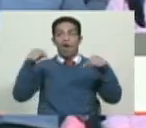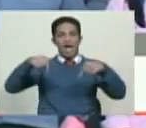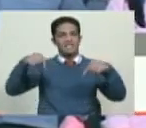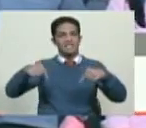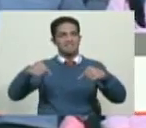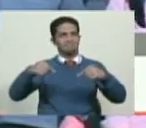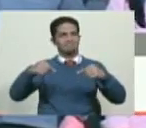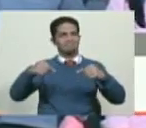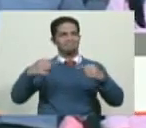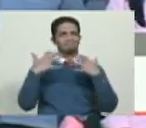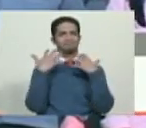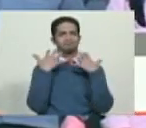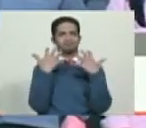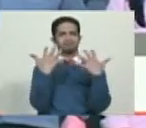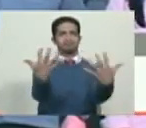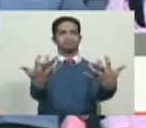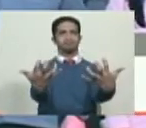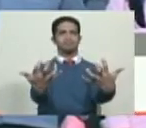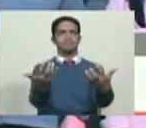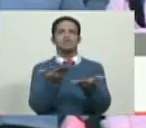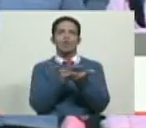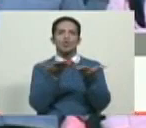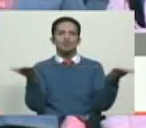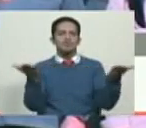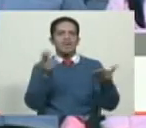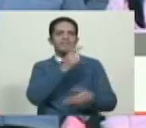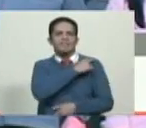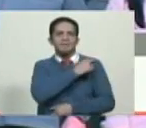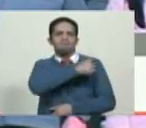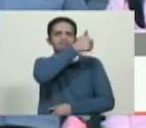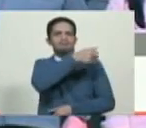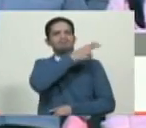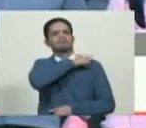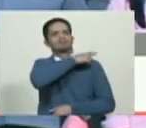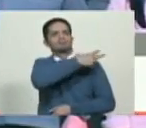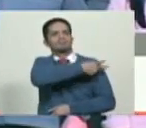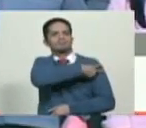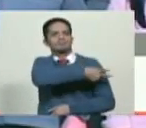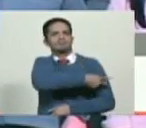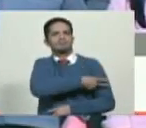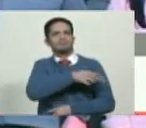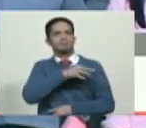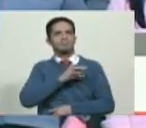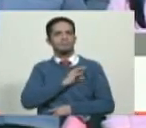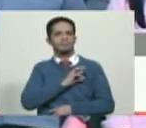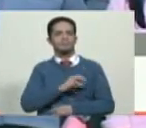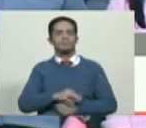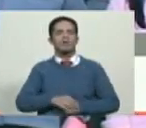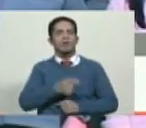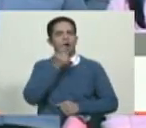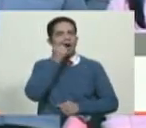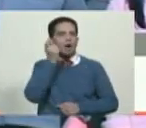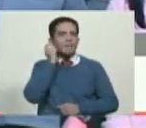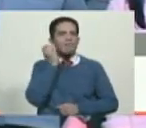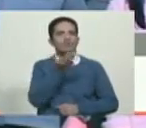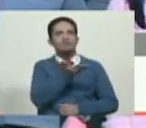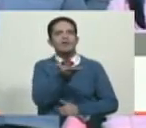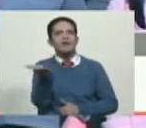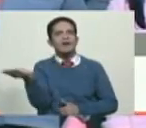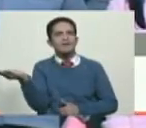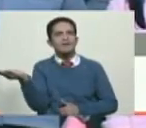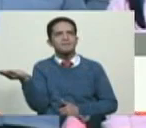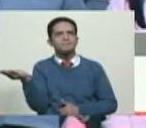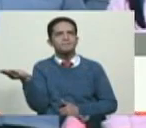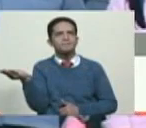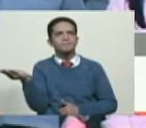Batallón Bolívar, señores generales, señores almirantes, señores oficiales, señoras generalas, señoras almirantas,